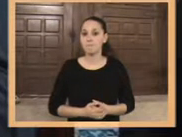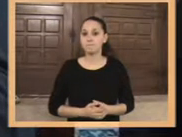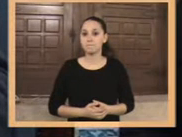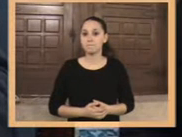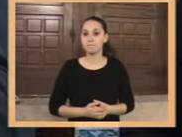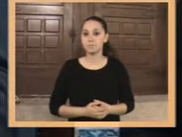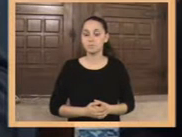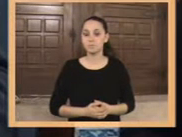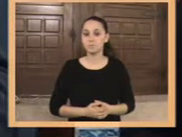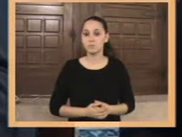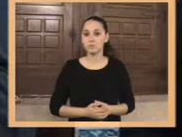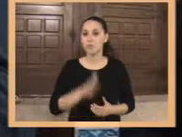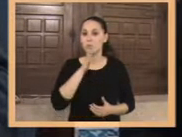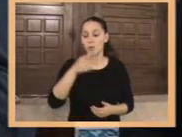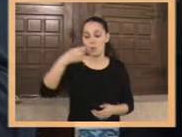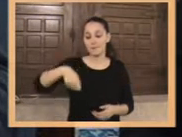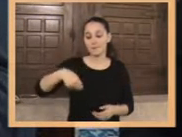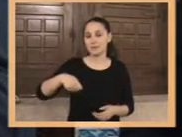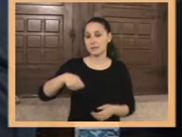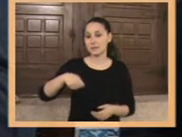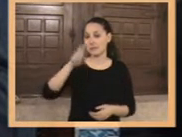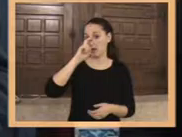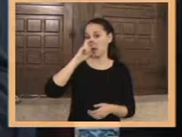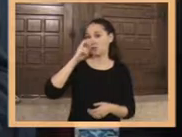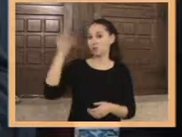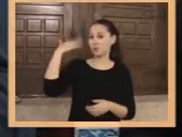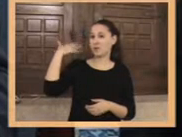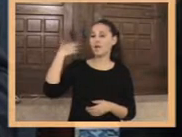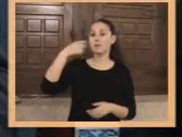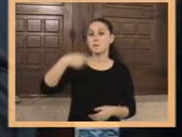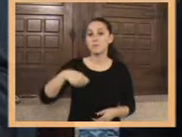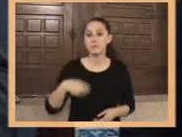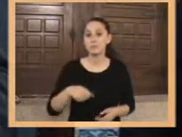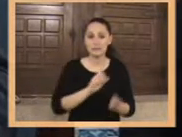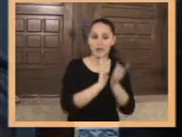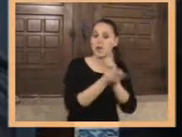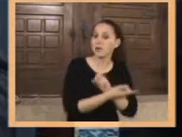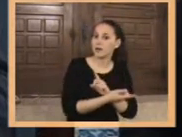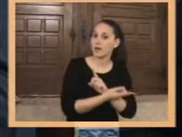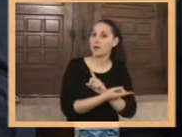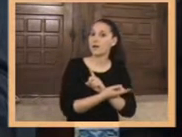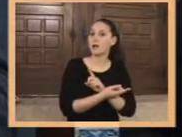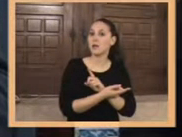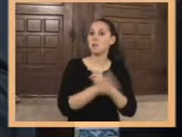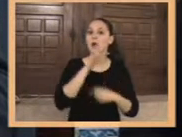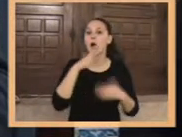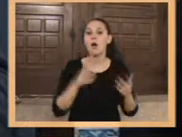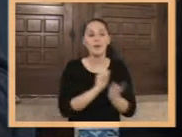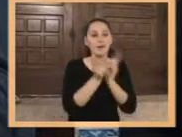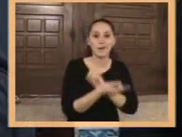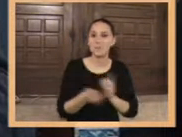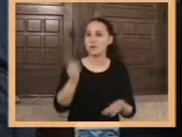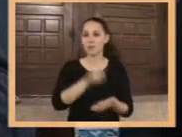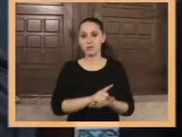anterior legislatura, y de ahí, pues es eso, la urgencia, sencillamente tramitar cuanto antes